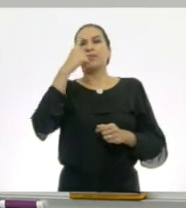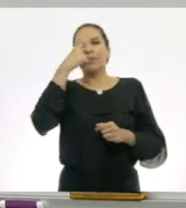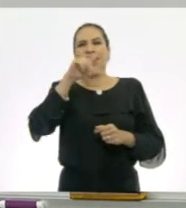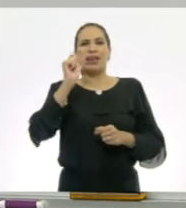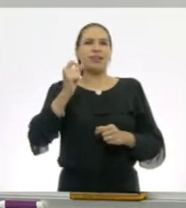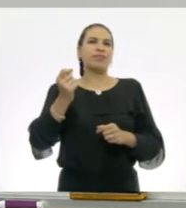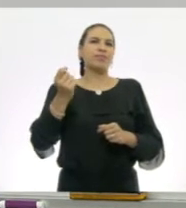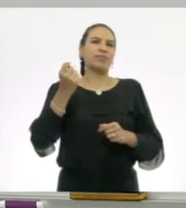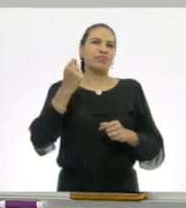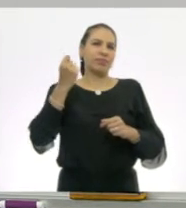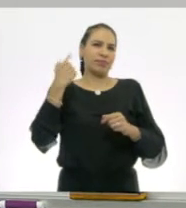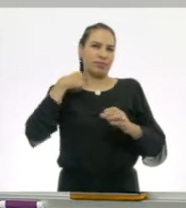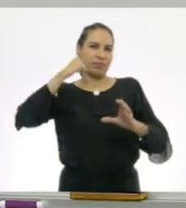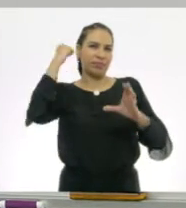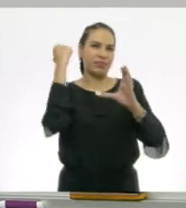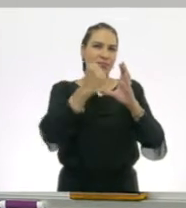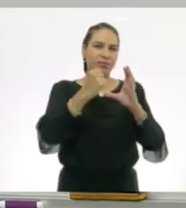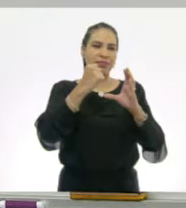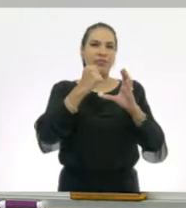del